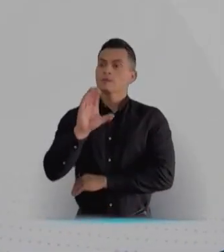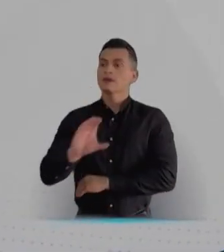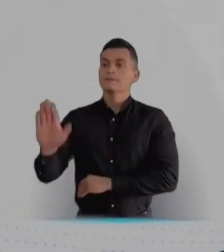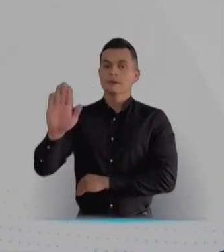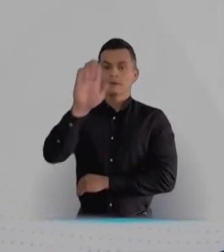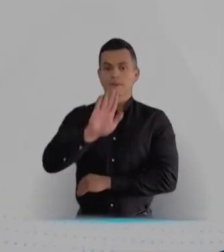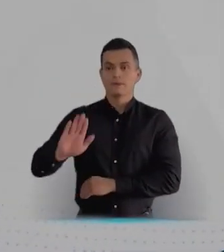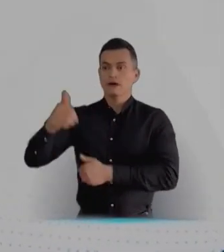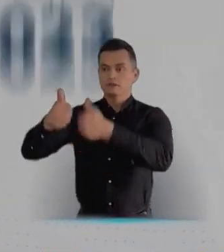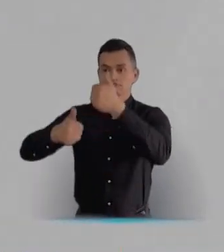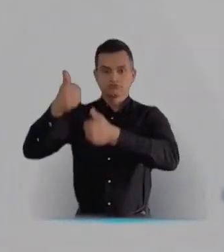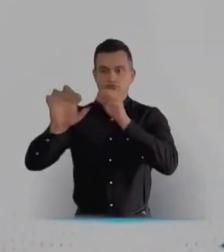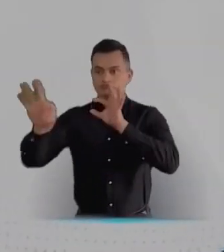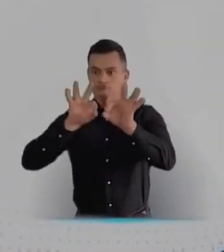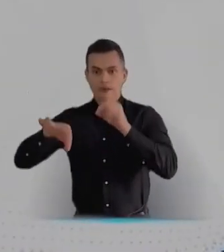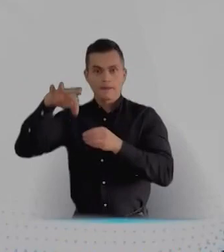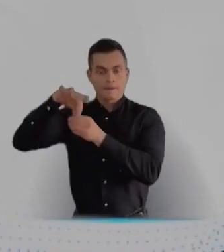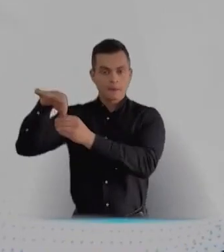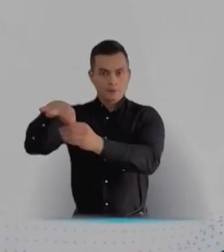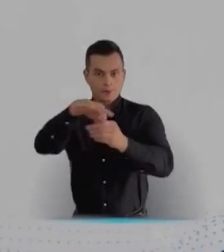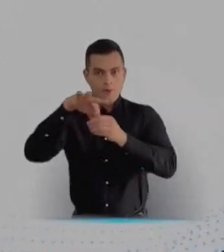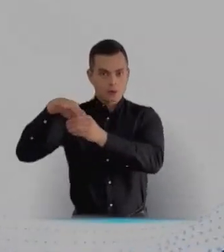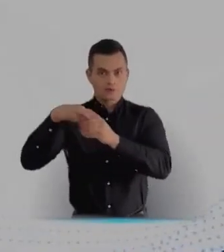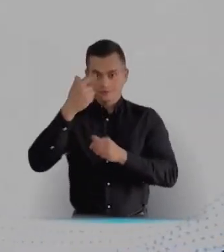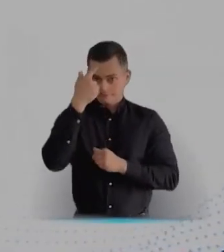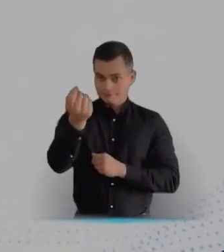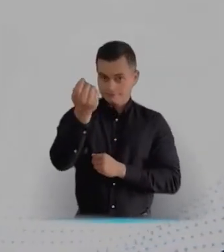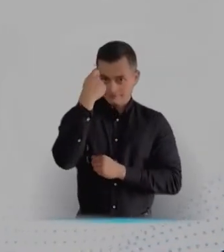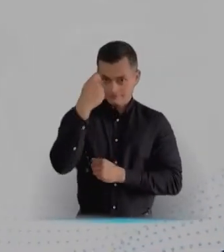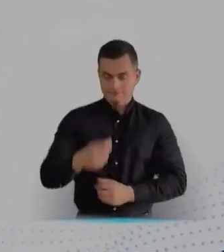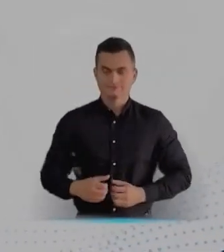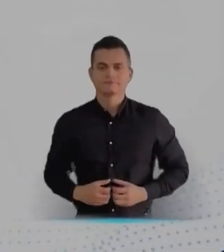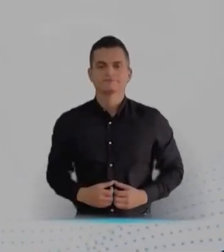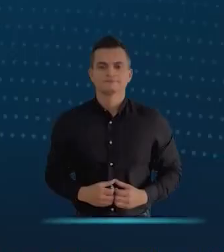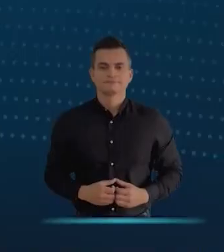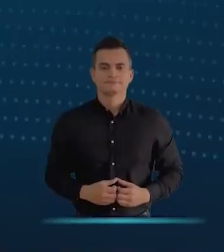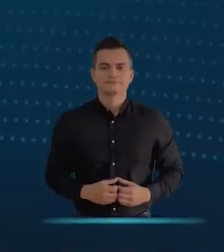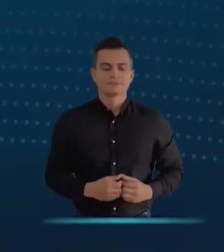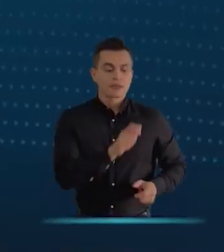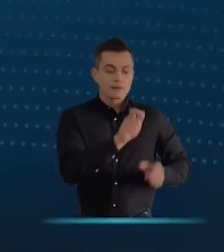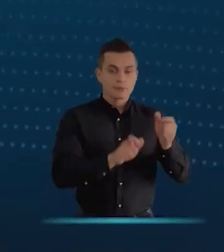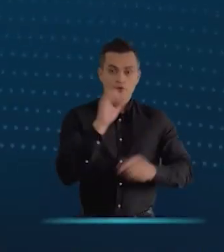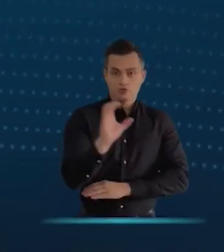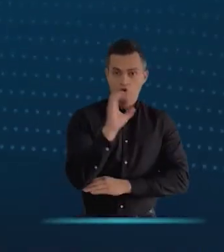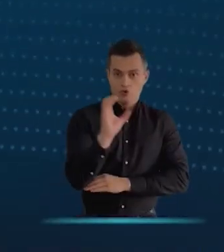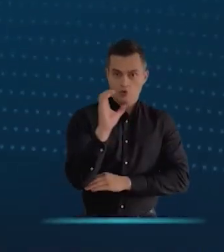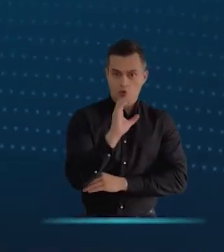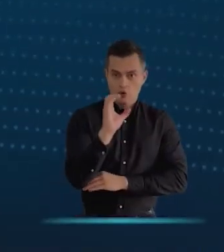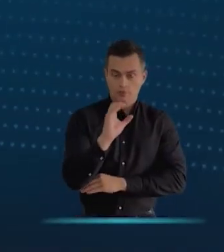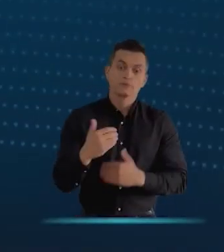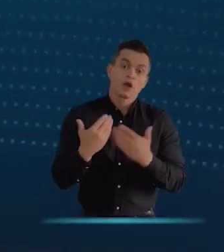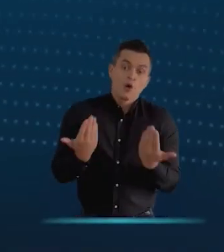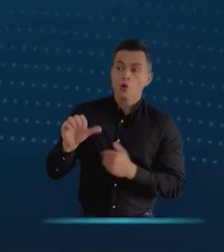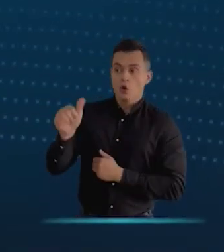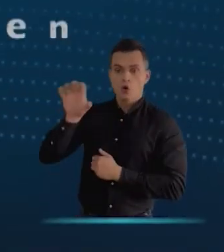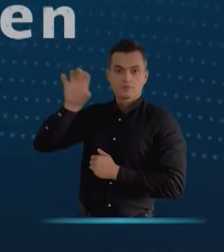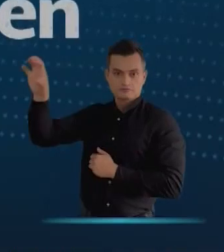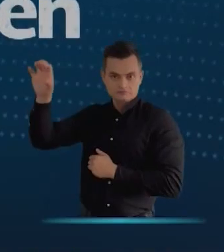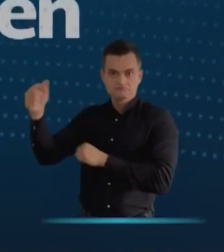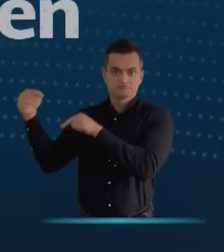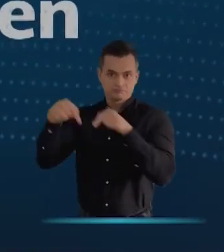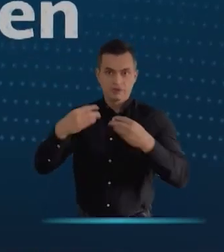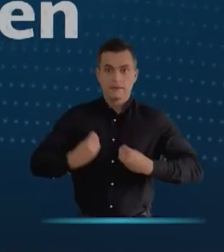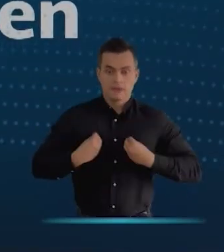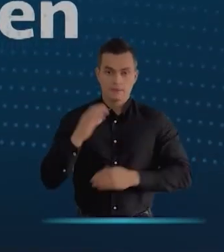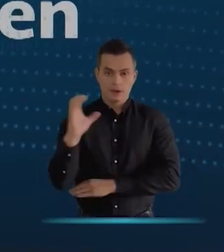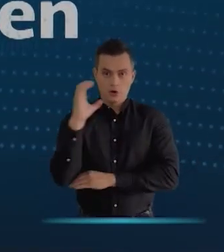Elecciones del próximo 29 de octubre, donde elegiremos a las autoridades territoriales de nuestro país, debes tener en cuenta que solo podrán votar